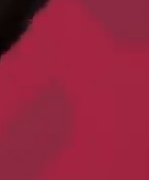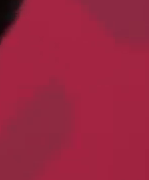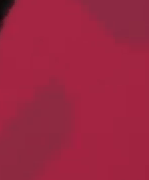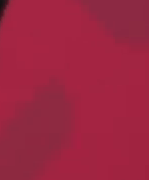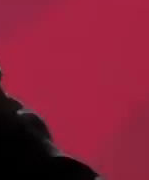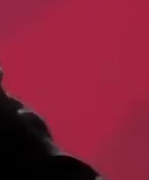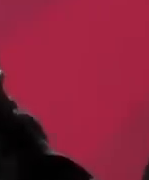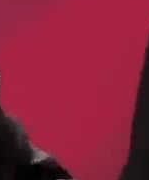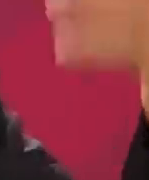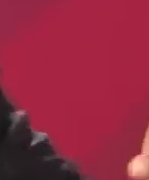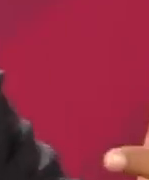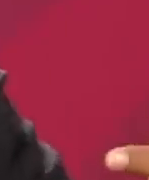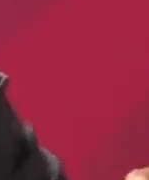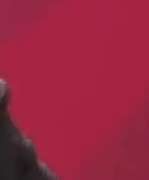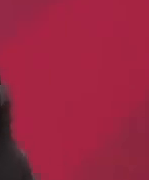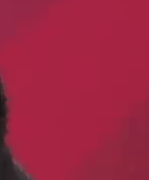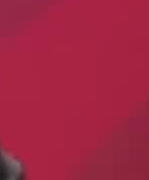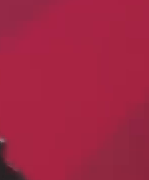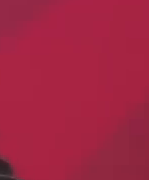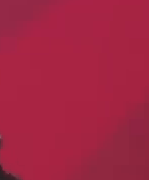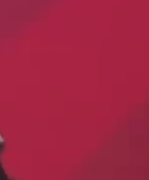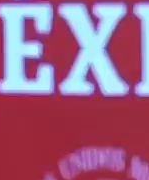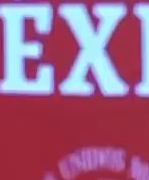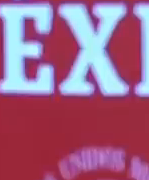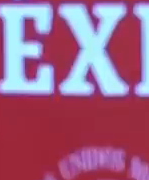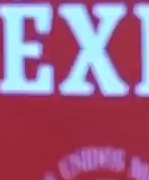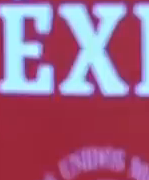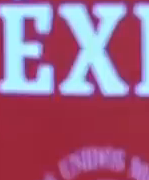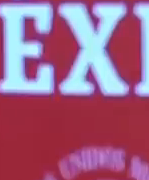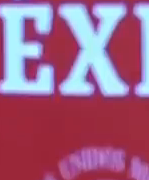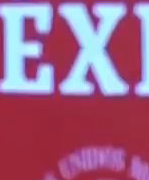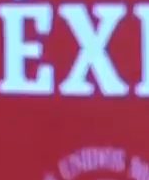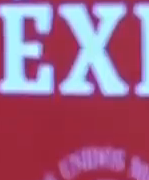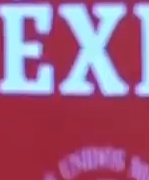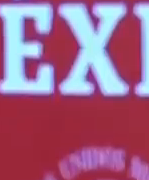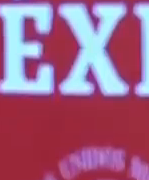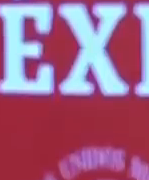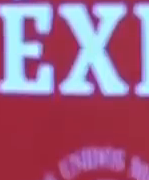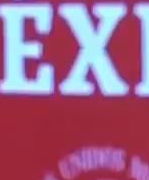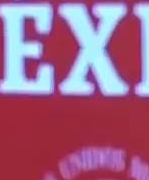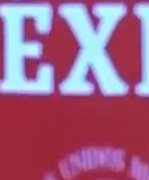obstáculo para la libre manifestación de las ideas.